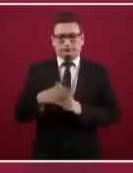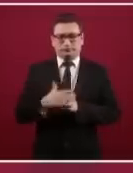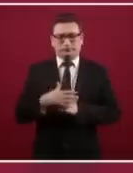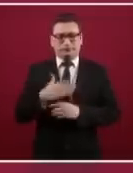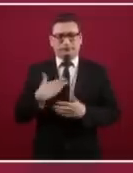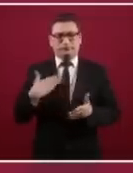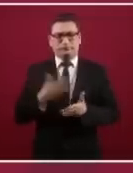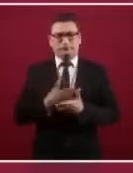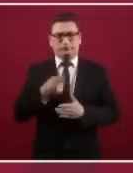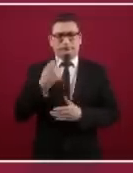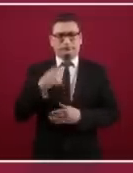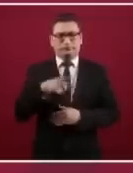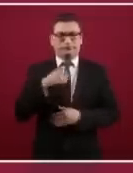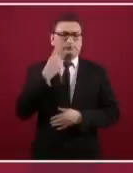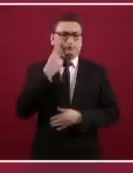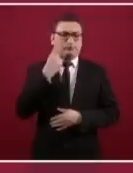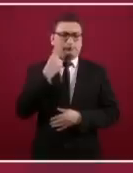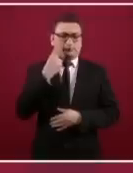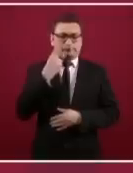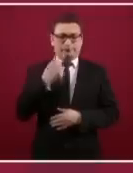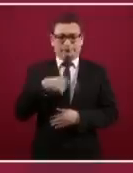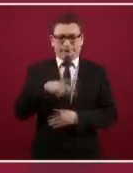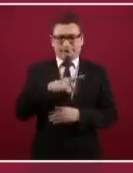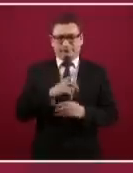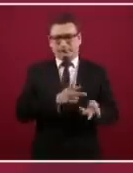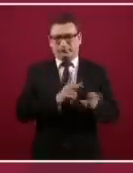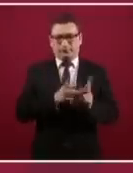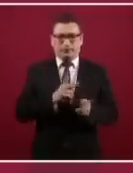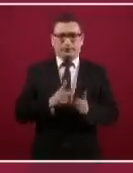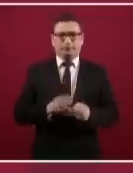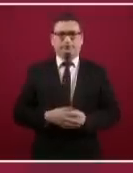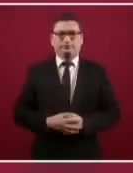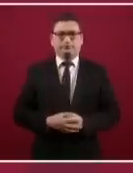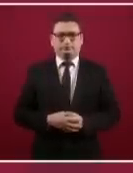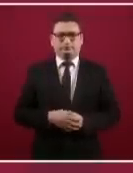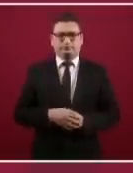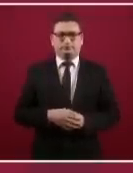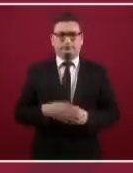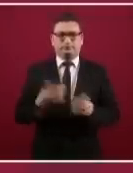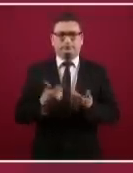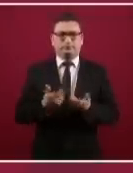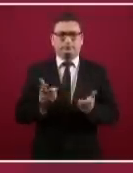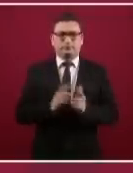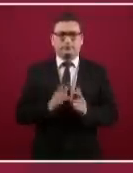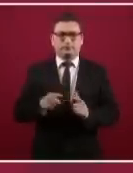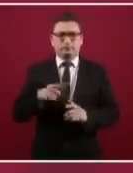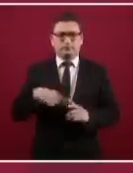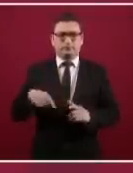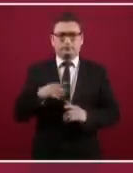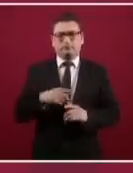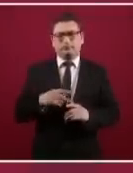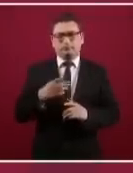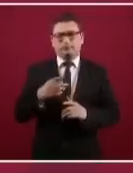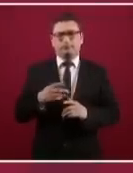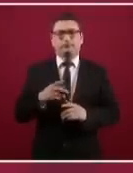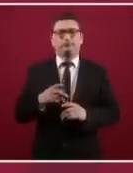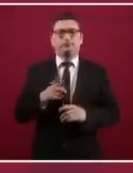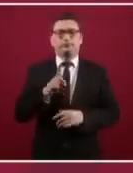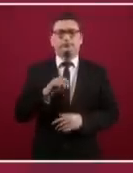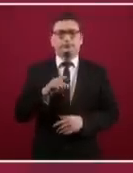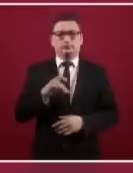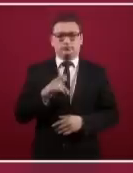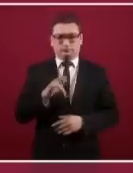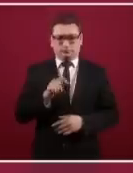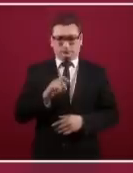de diputados del Partido Demócrata,